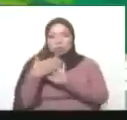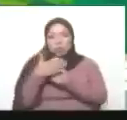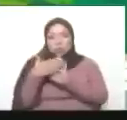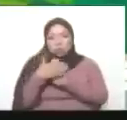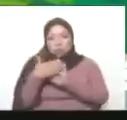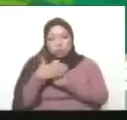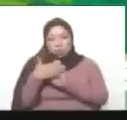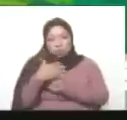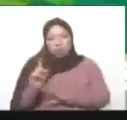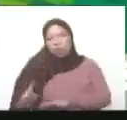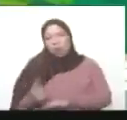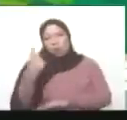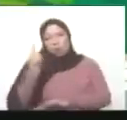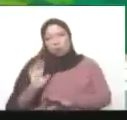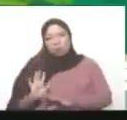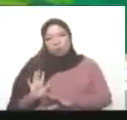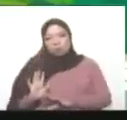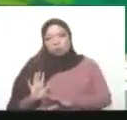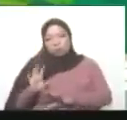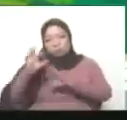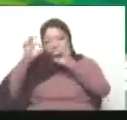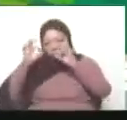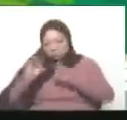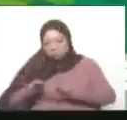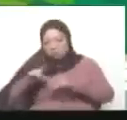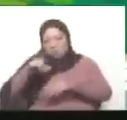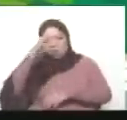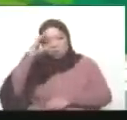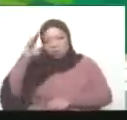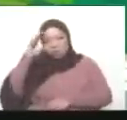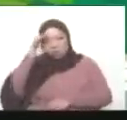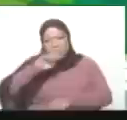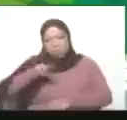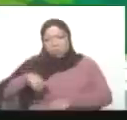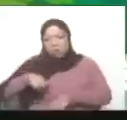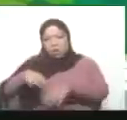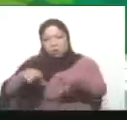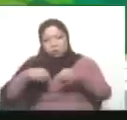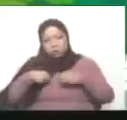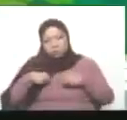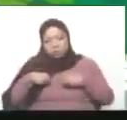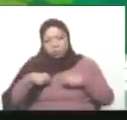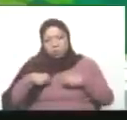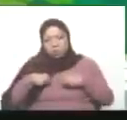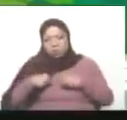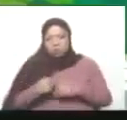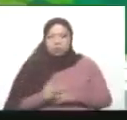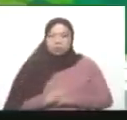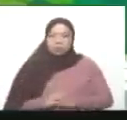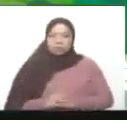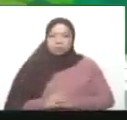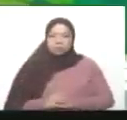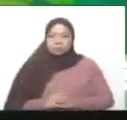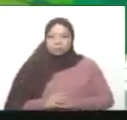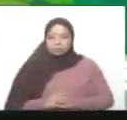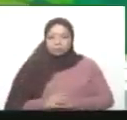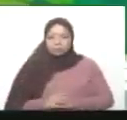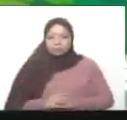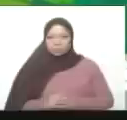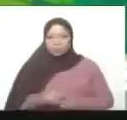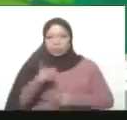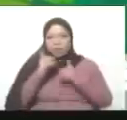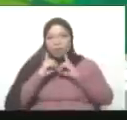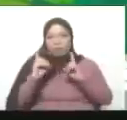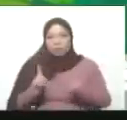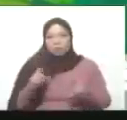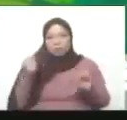digo con la firmeza que ustedes saben que nosotros asumimos nuestra palabra cuando decimos